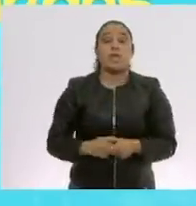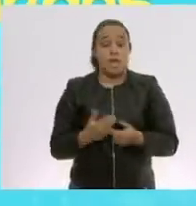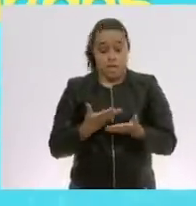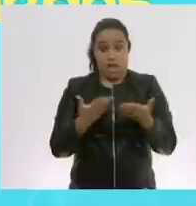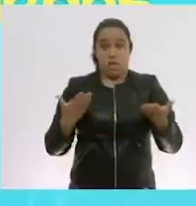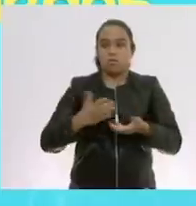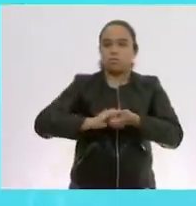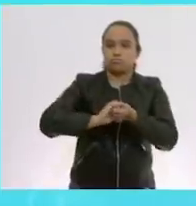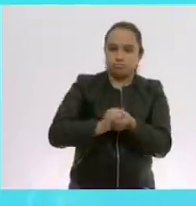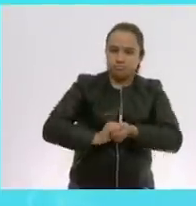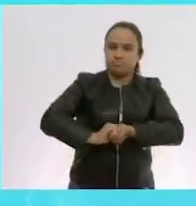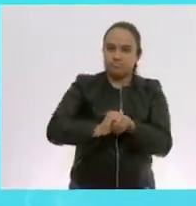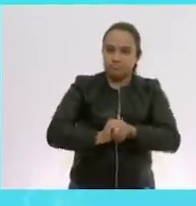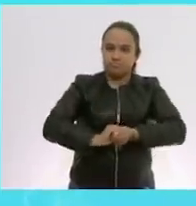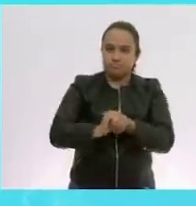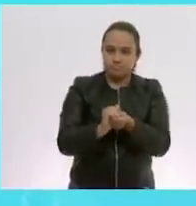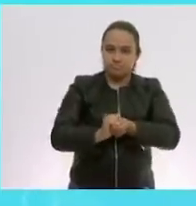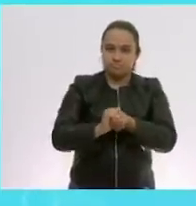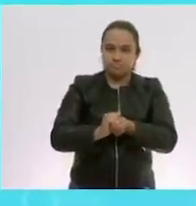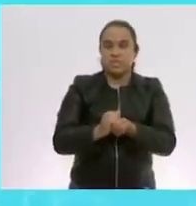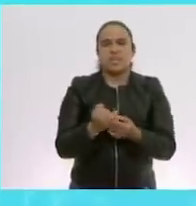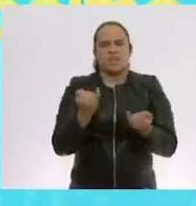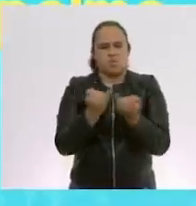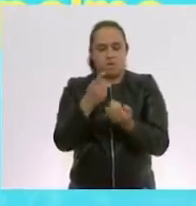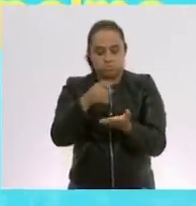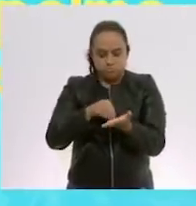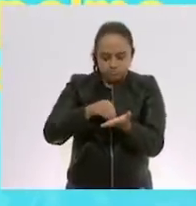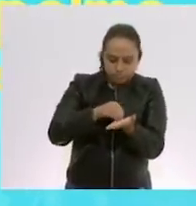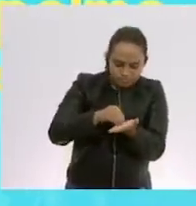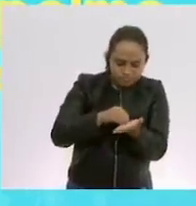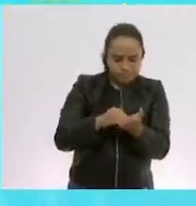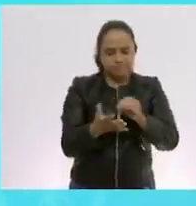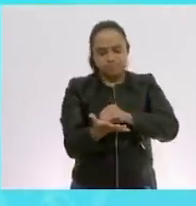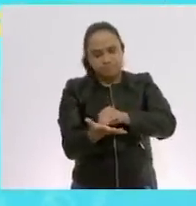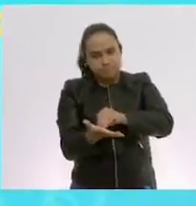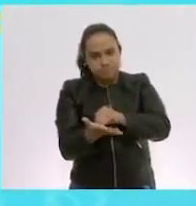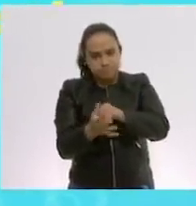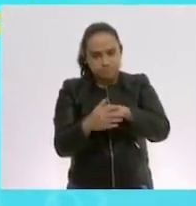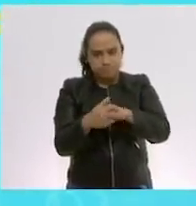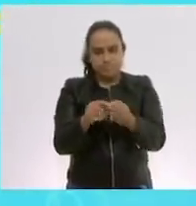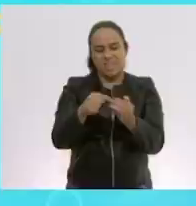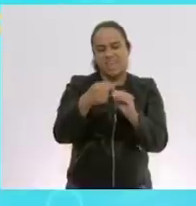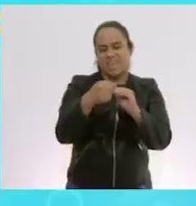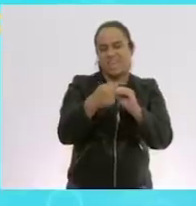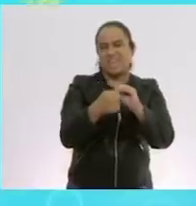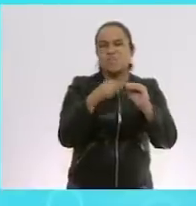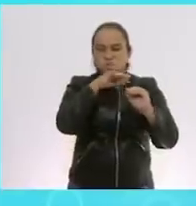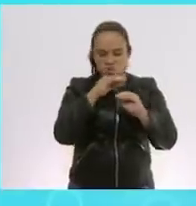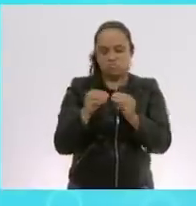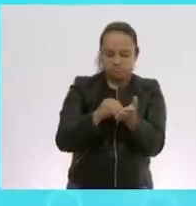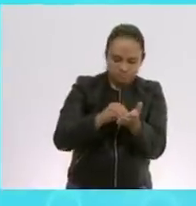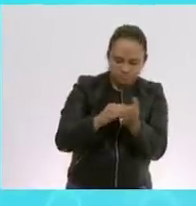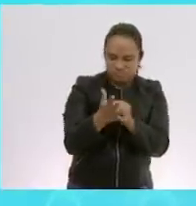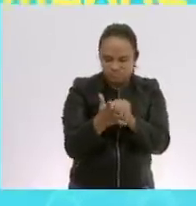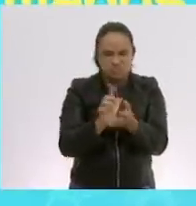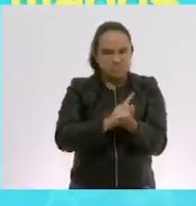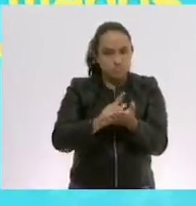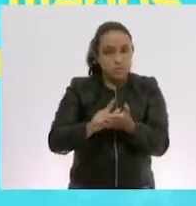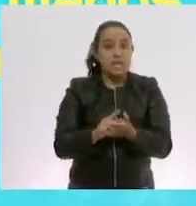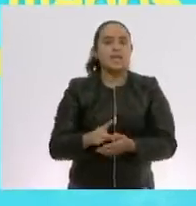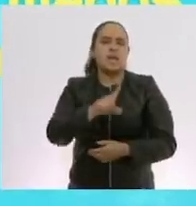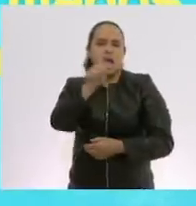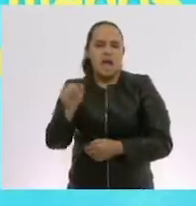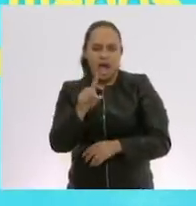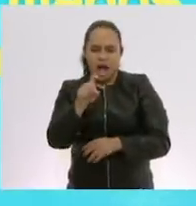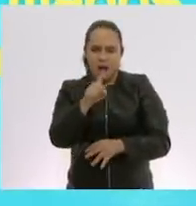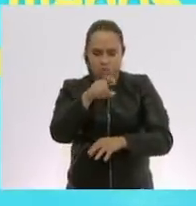dedos. Ahora haz como que rasguñas la palma de tus manos para lavar tus uñas. Enjuaga tus manos con